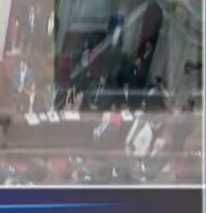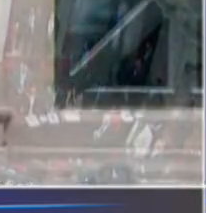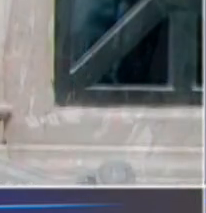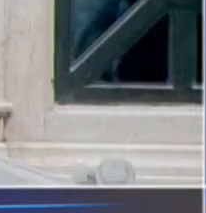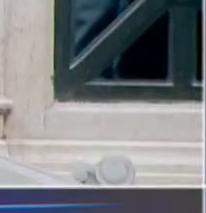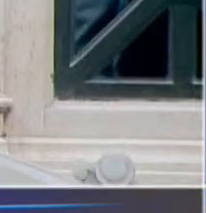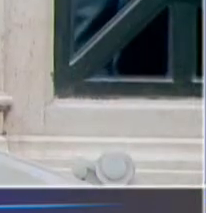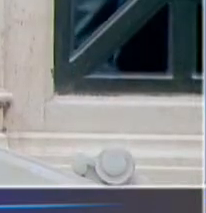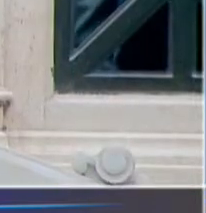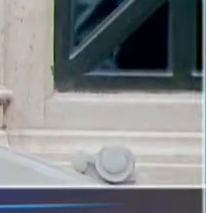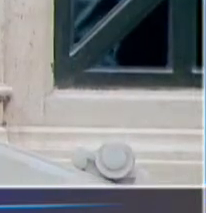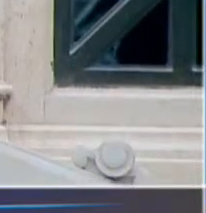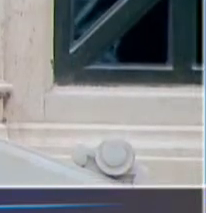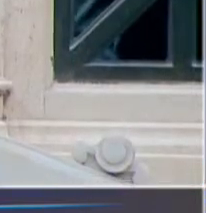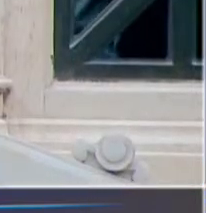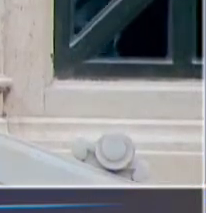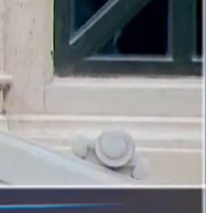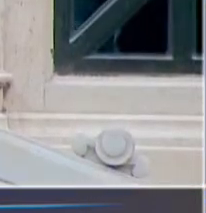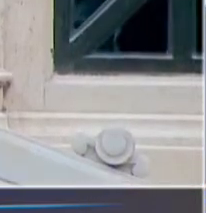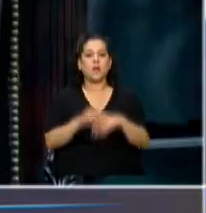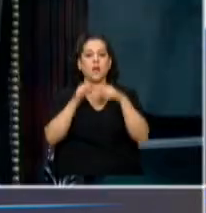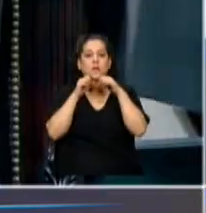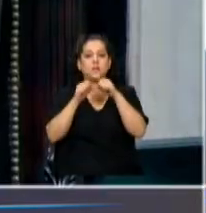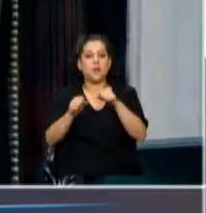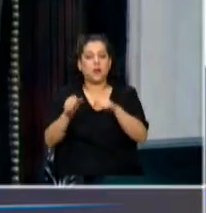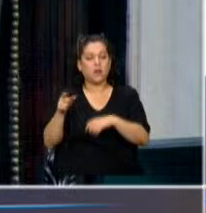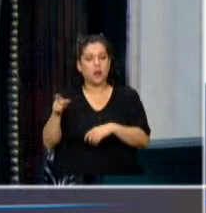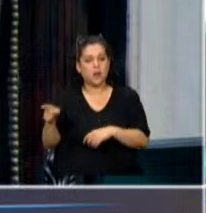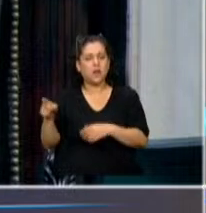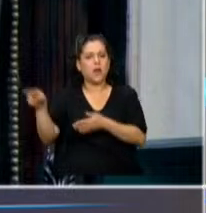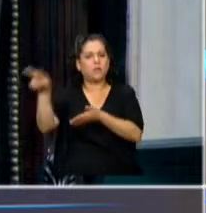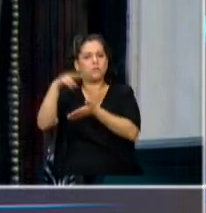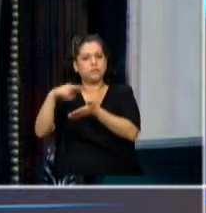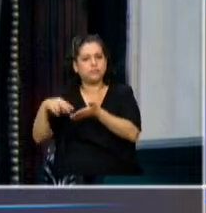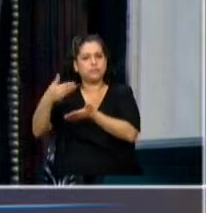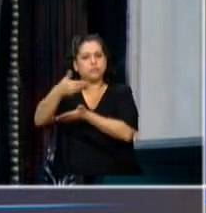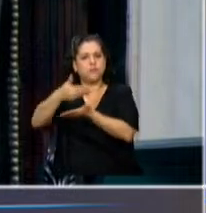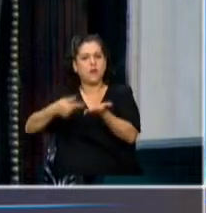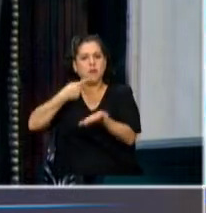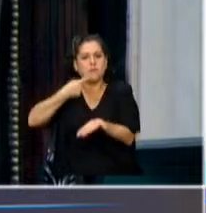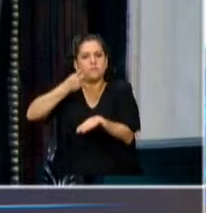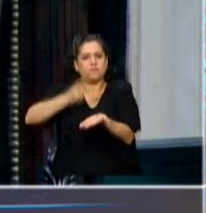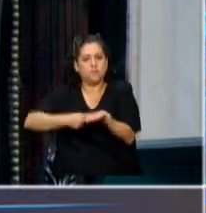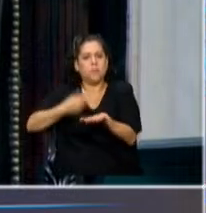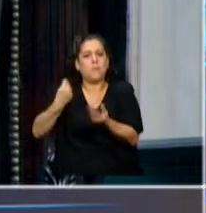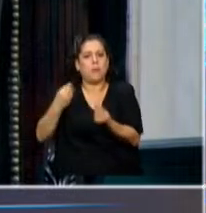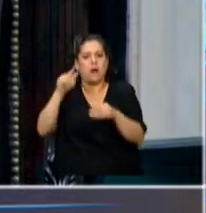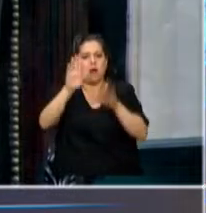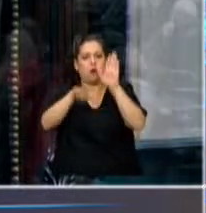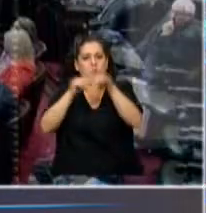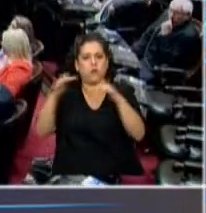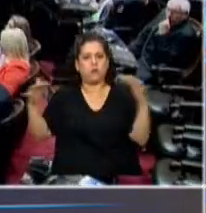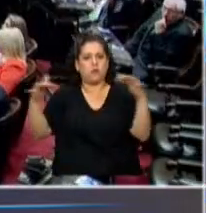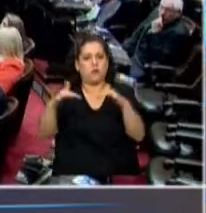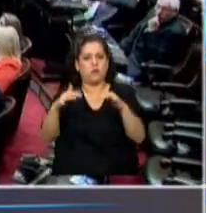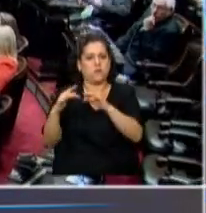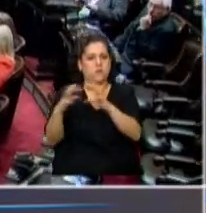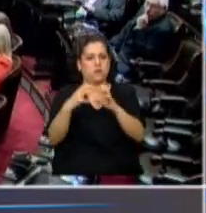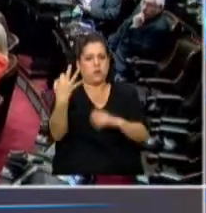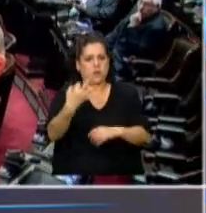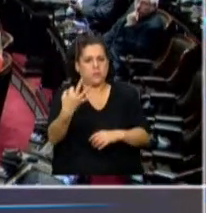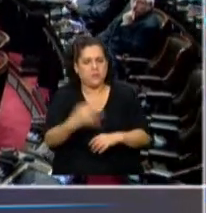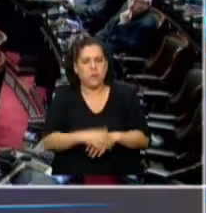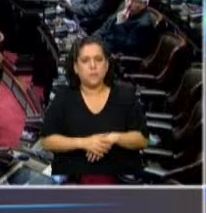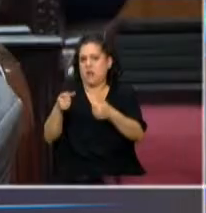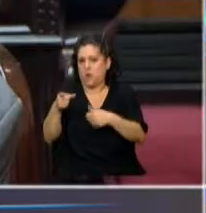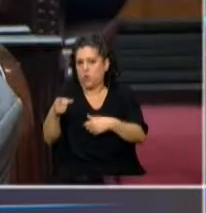de Salud. Entiendo que va a ser uno de sus lugares de trabajo en el próximo periodo que le queda por delante, bueno. En